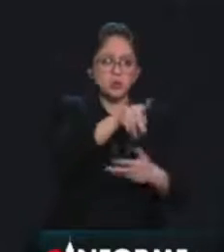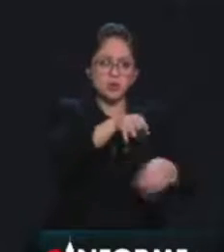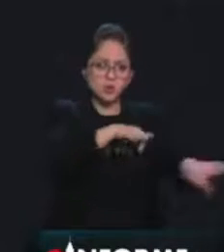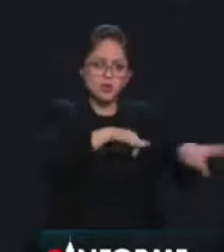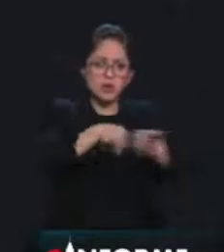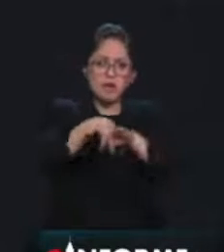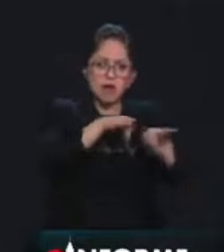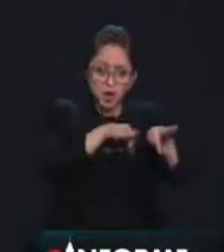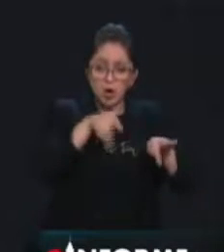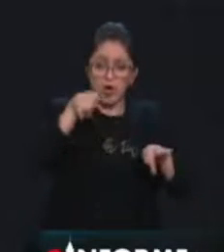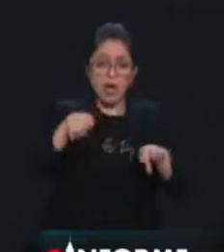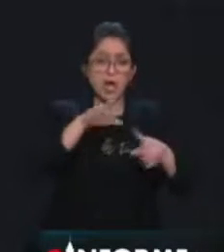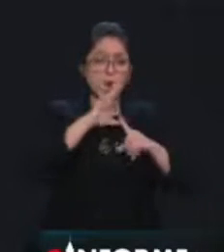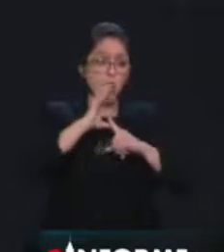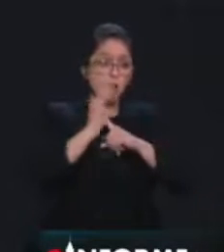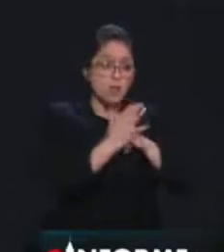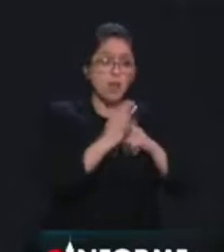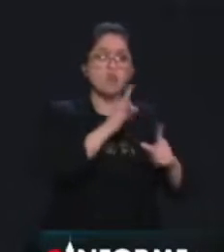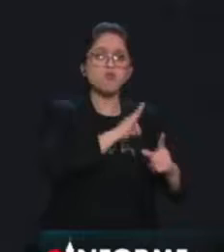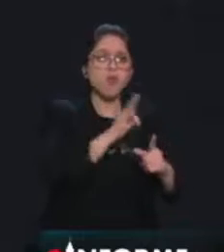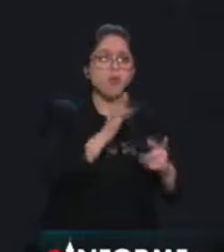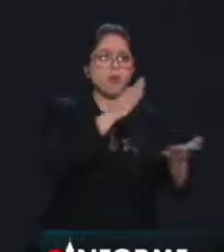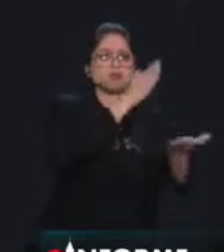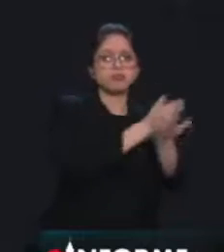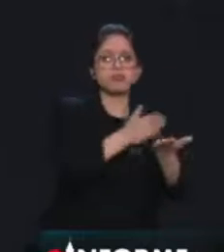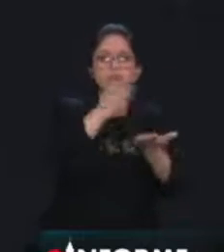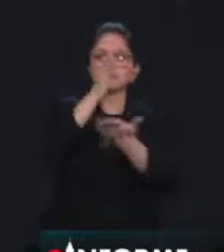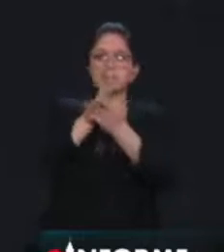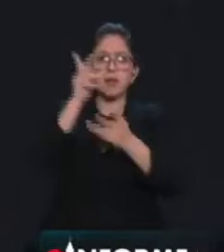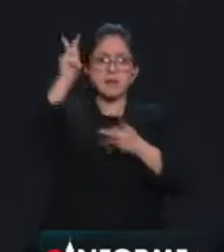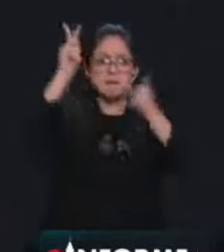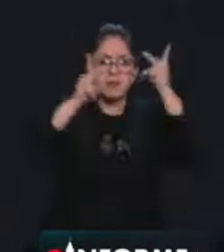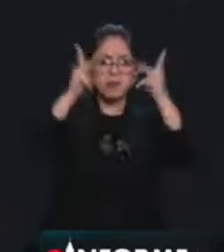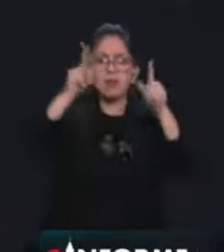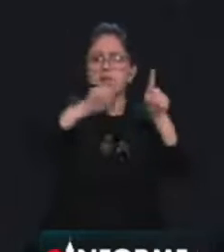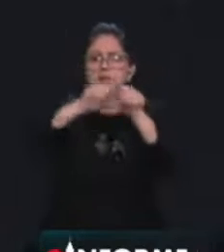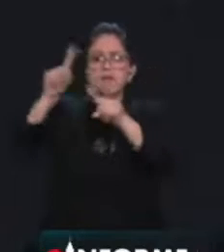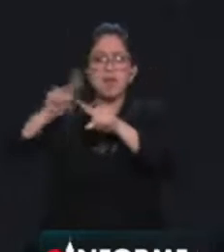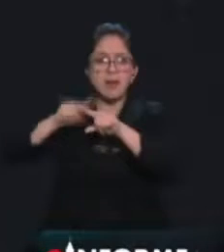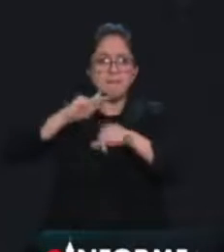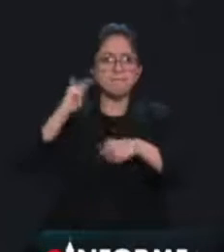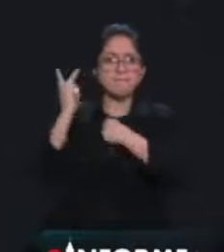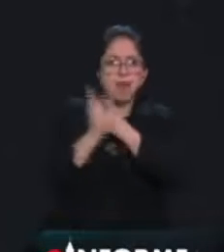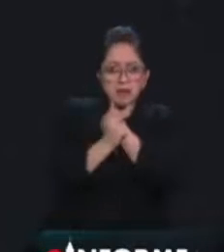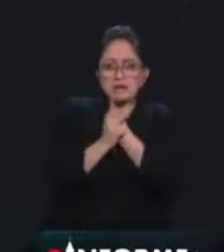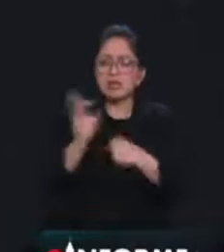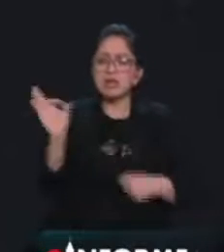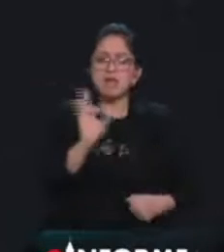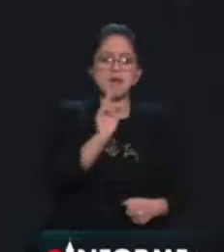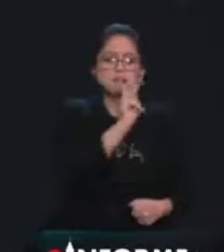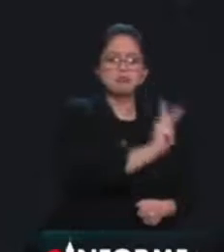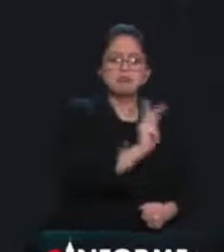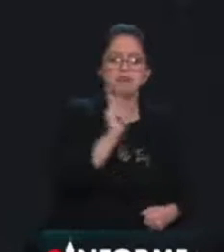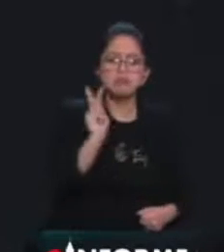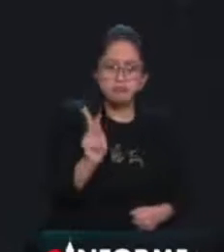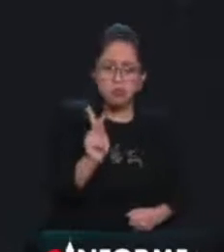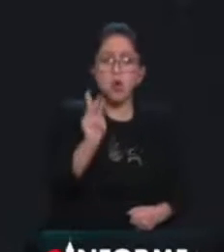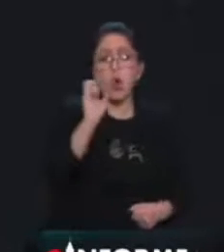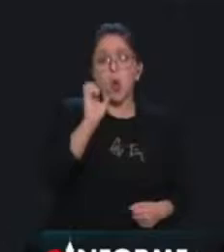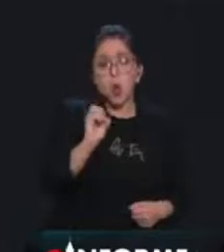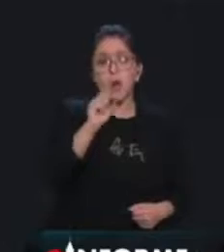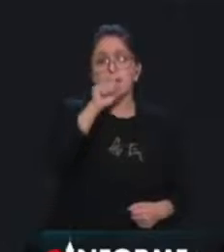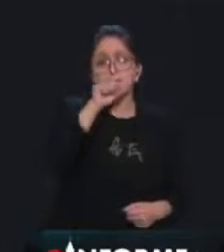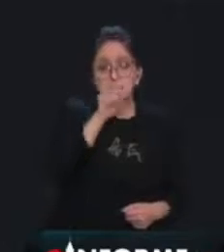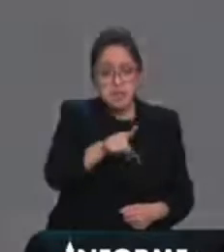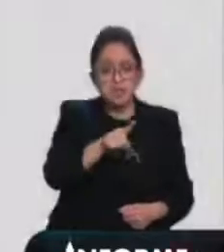dejen para que el comité siga visitando otros países que puedan encontrar contextos similares al nuestro o con el mismo